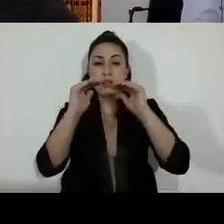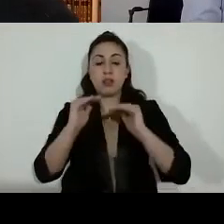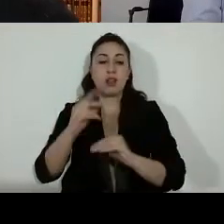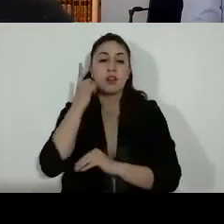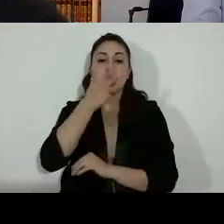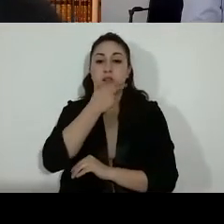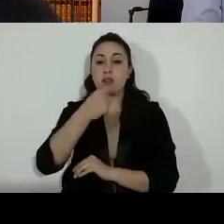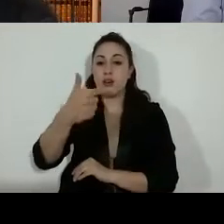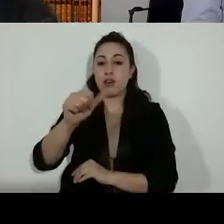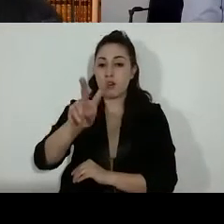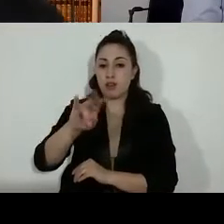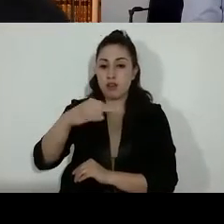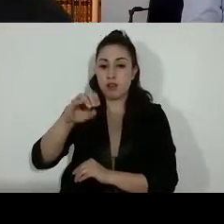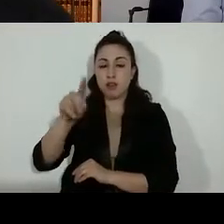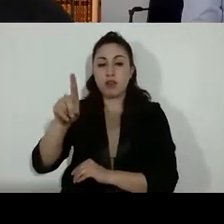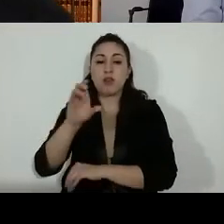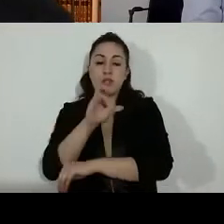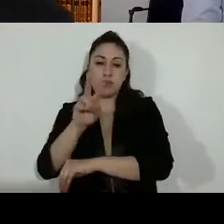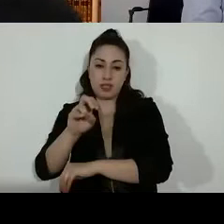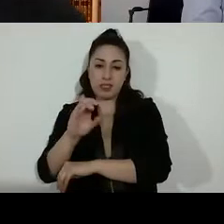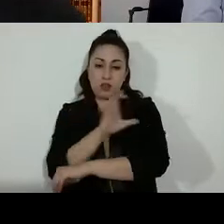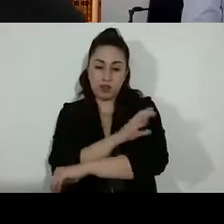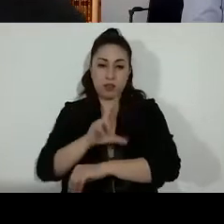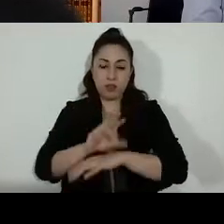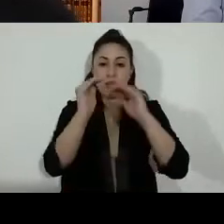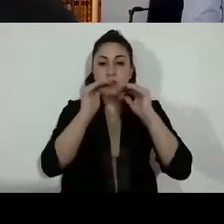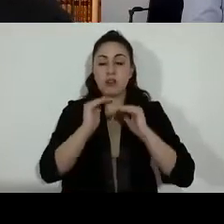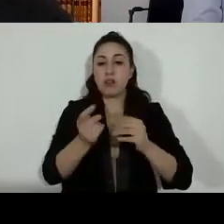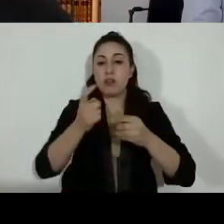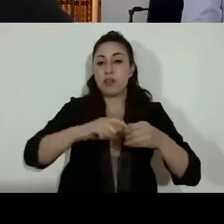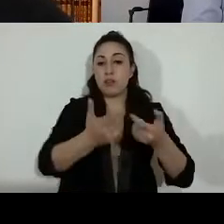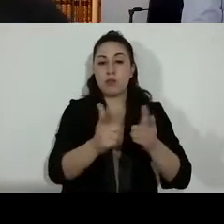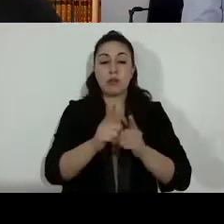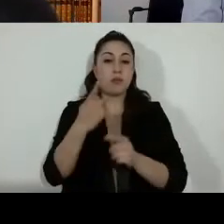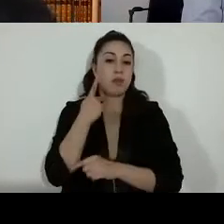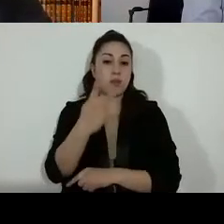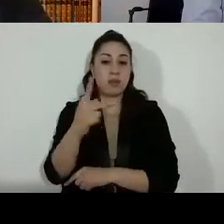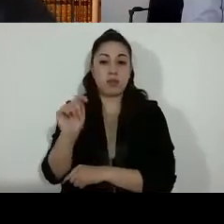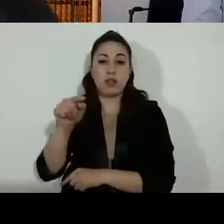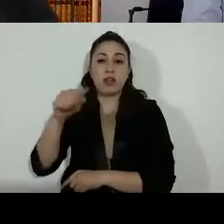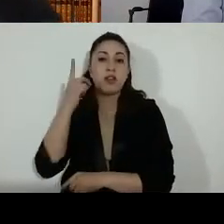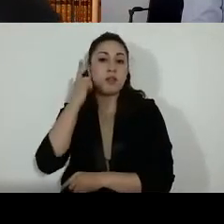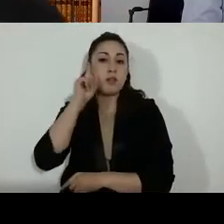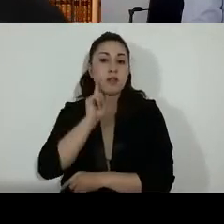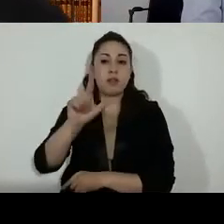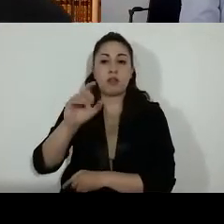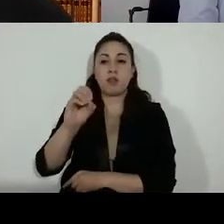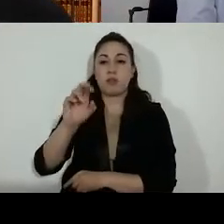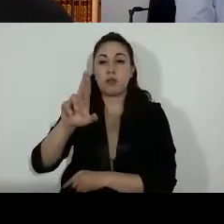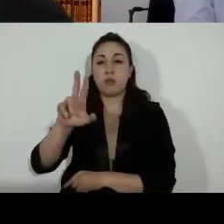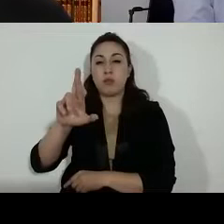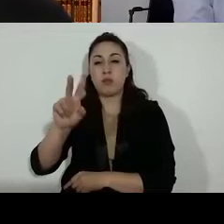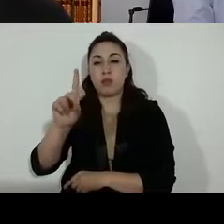Gaviño Ambrís, coordinador, vicecoordinador. Del Grupo Parlamentario del PT, la diputada María de Lourdes Paz